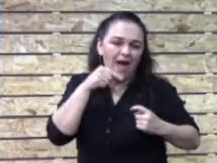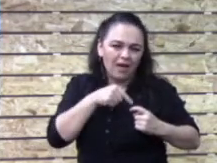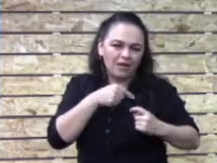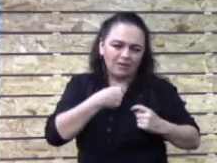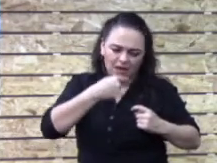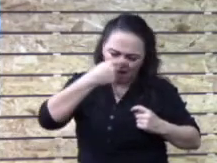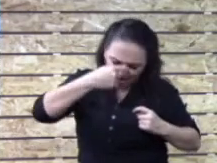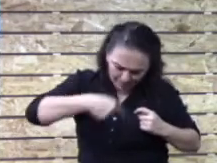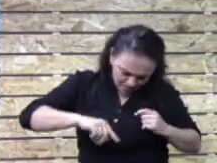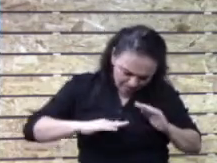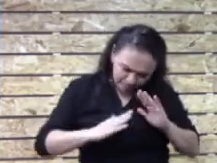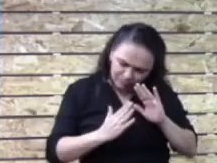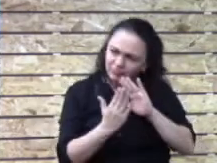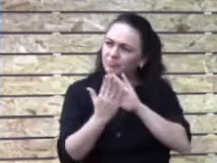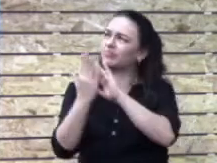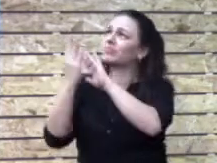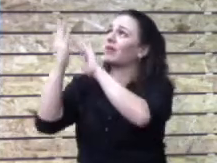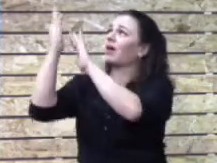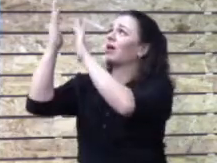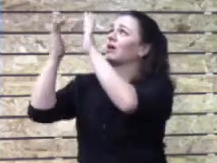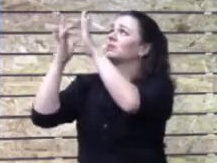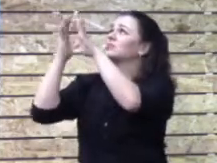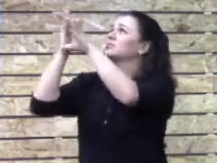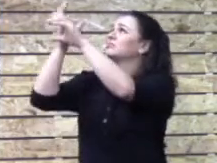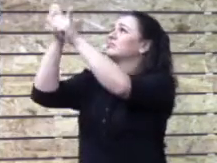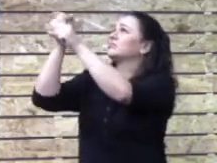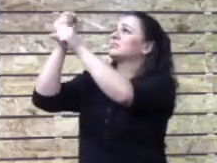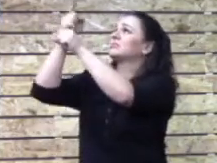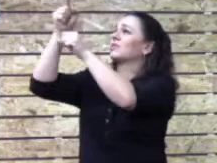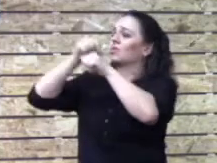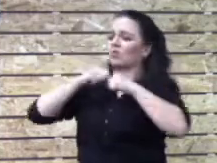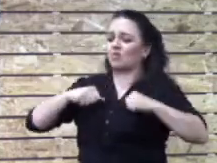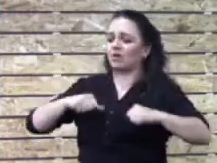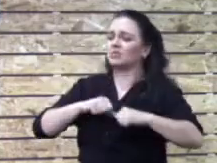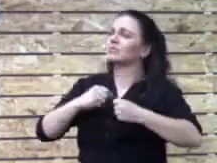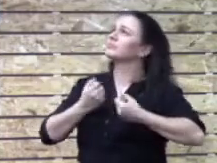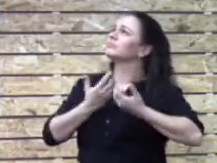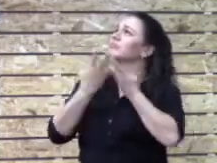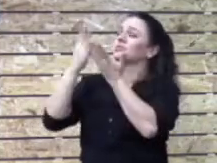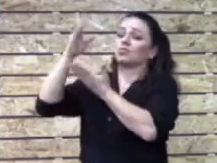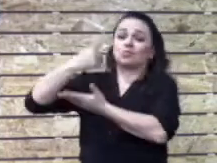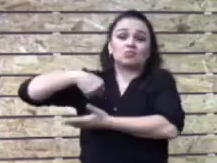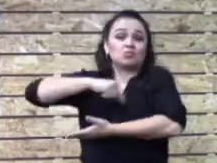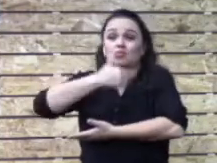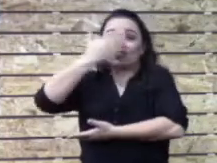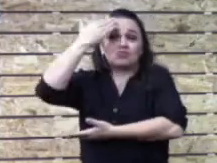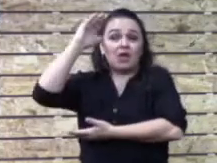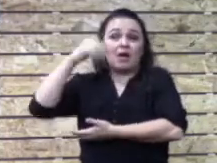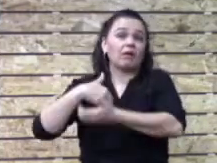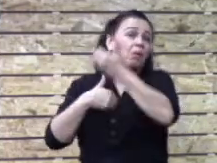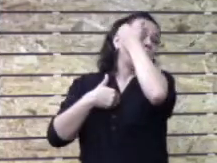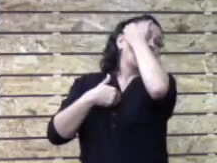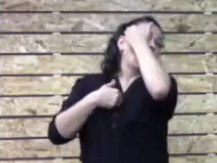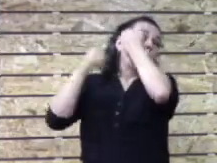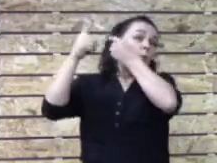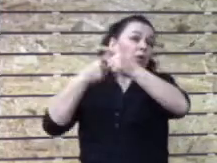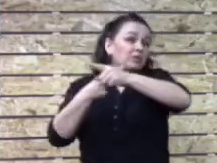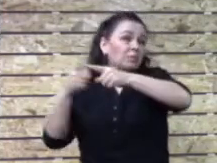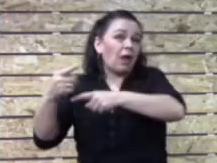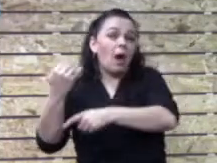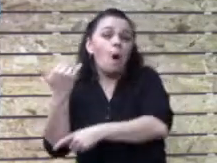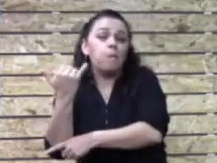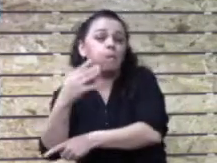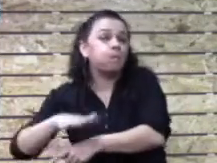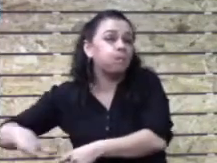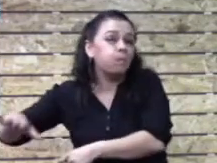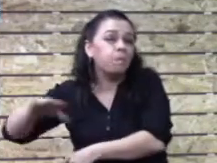a Él. No sabemos si esta ciudad existirá la próxima semana, si este es nuestro último mensaje, si será el último momento para que